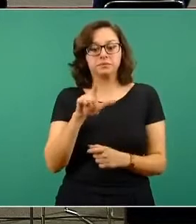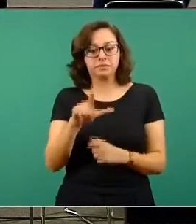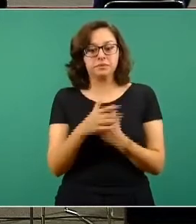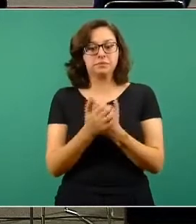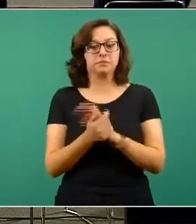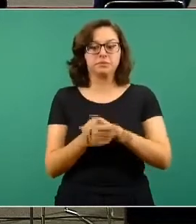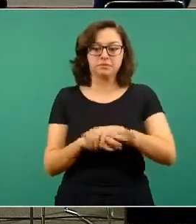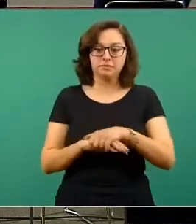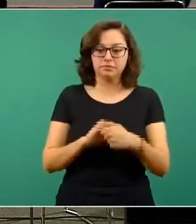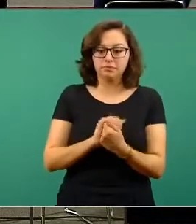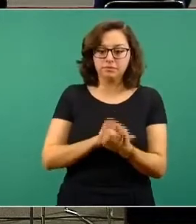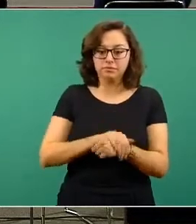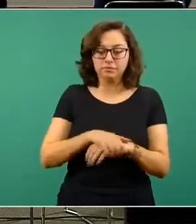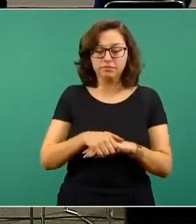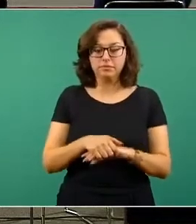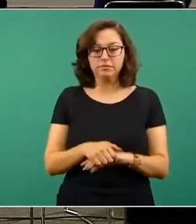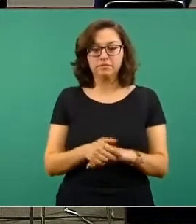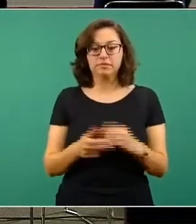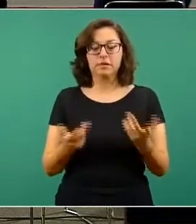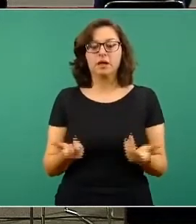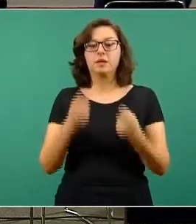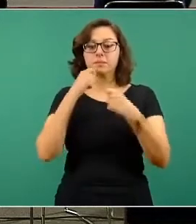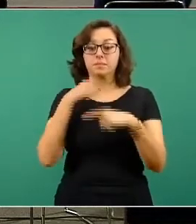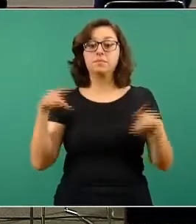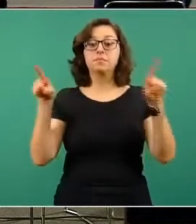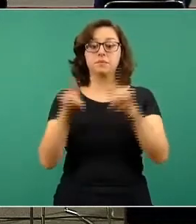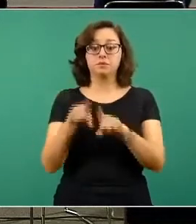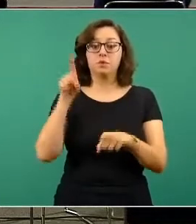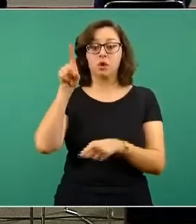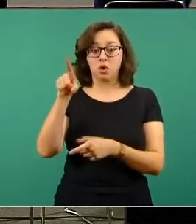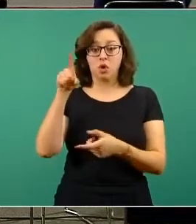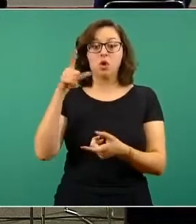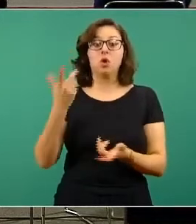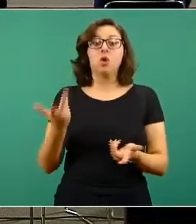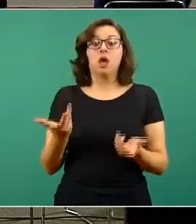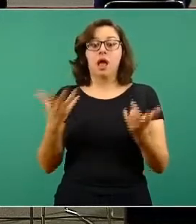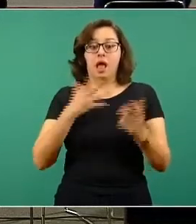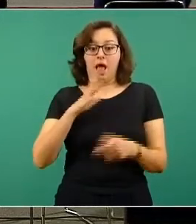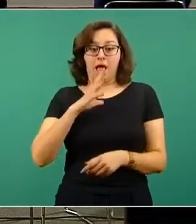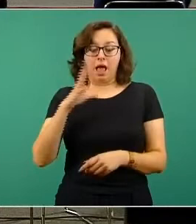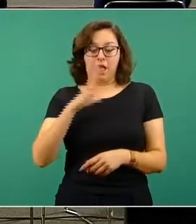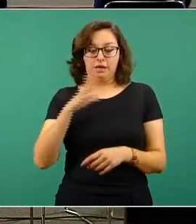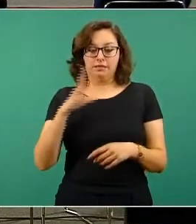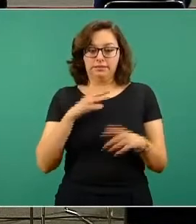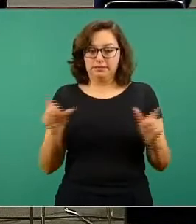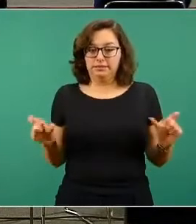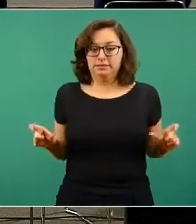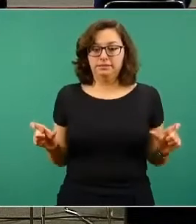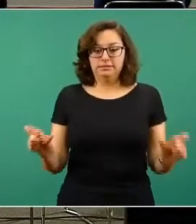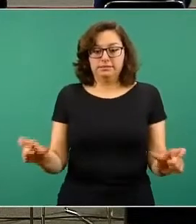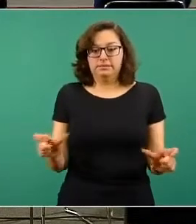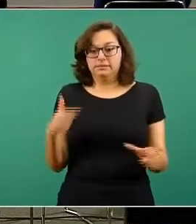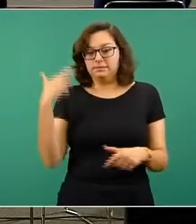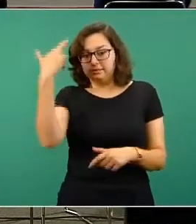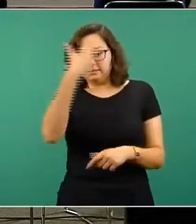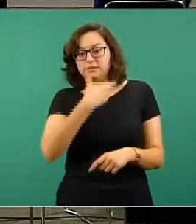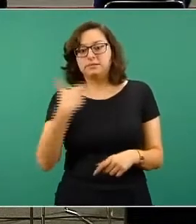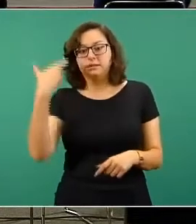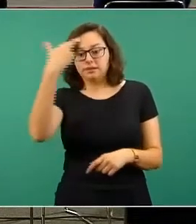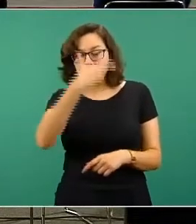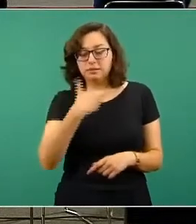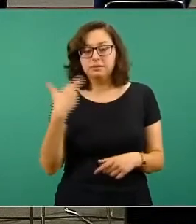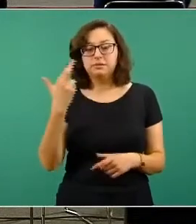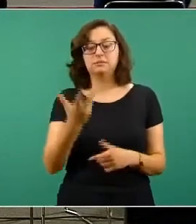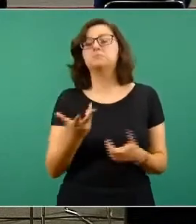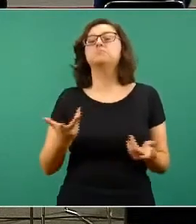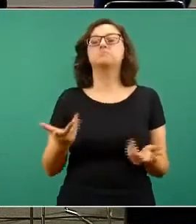las manos, los filtros sanitarios que se colocan a la entrada de prácticamente todos los aeropuertos en el país,